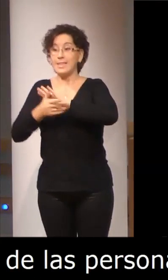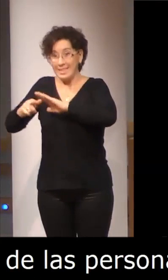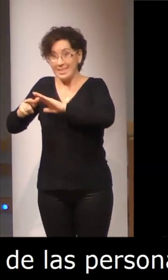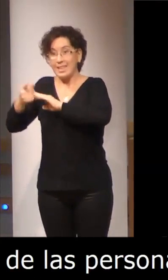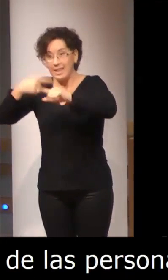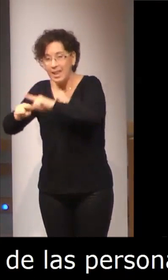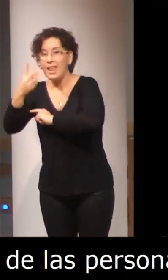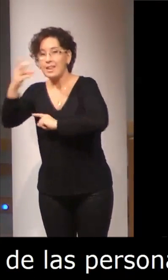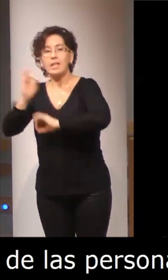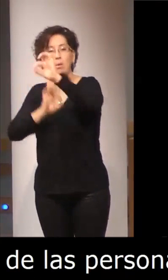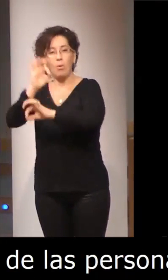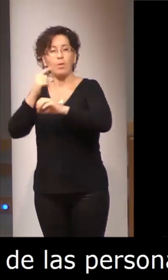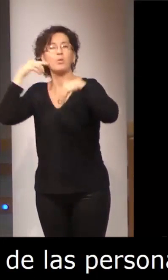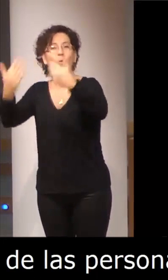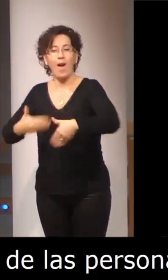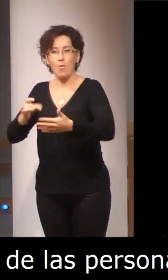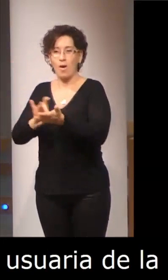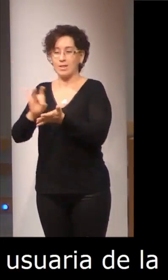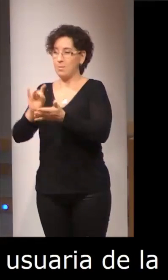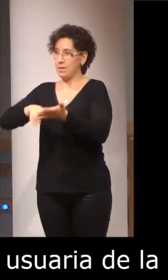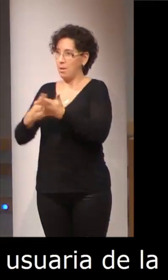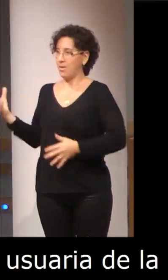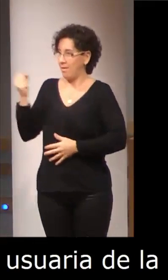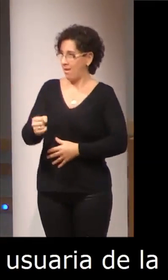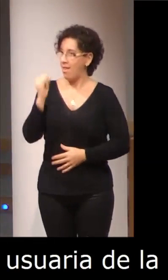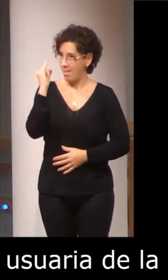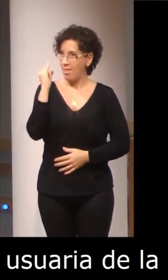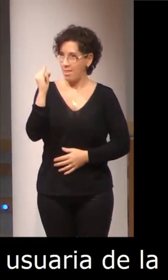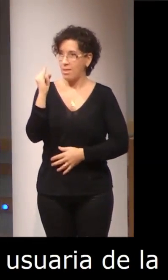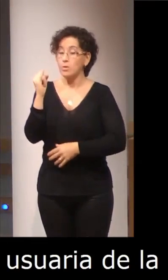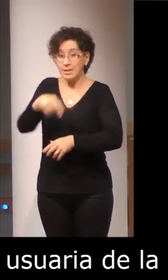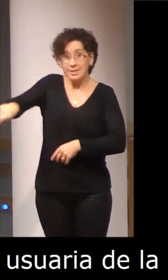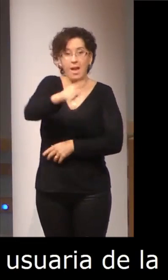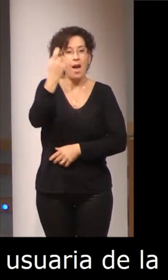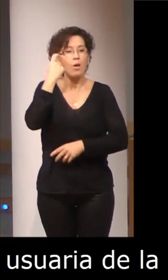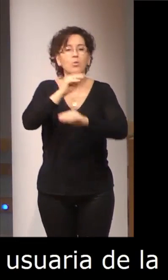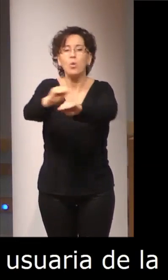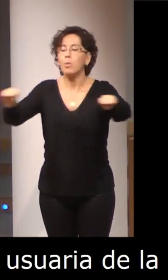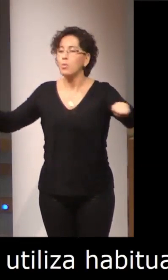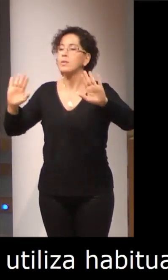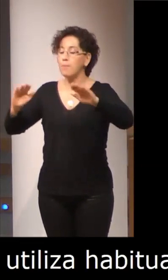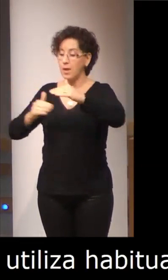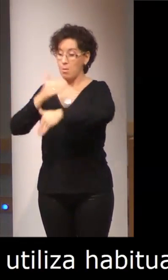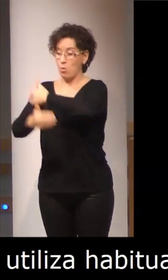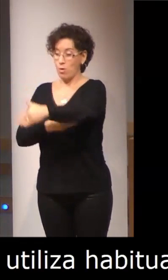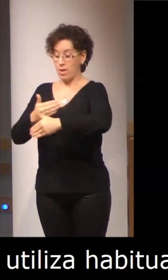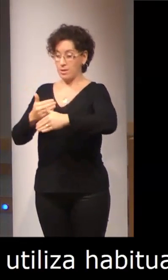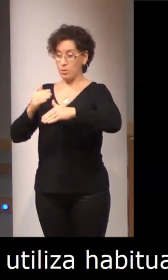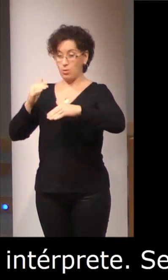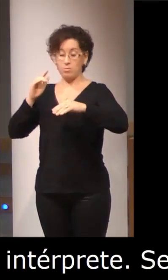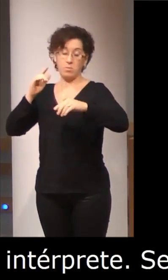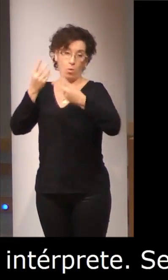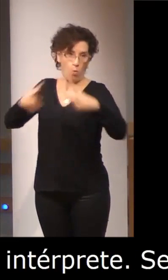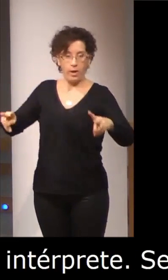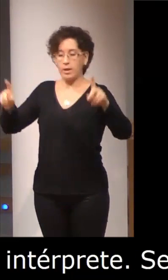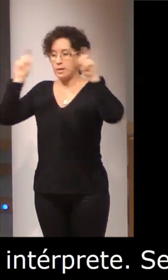habitualmente los servicios de un intérprete. Se les preguntó en qué actividades del proceso de enseñanza y aprendizaje podría ser de